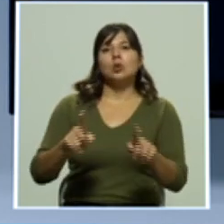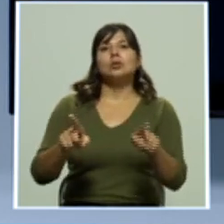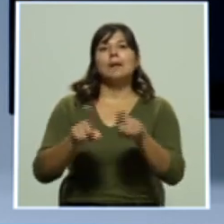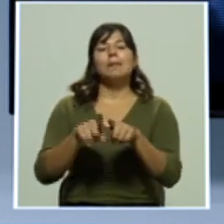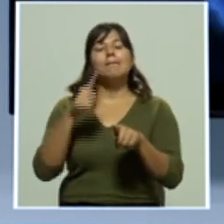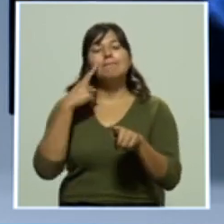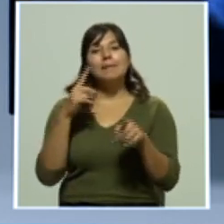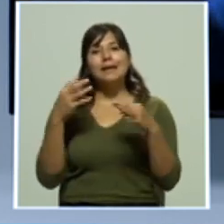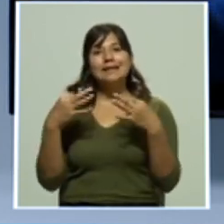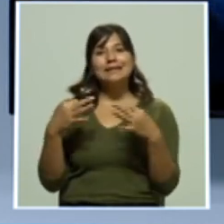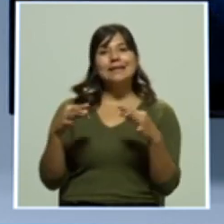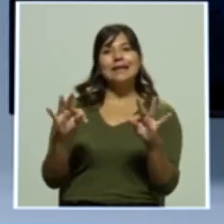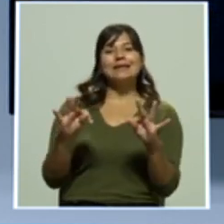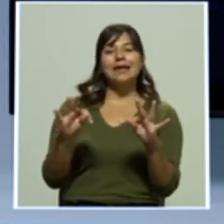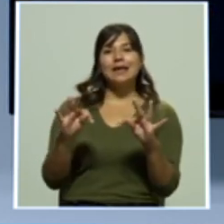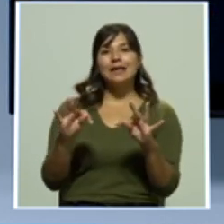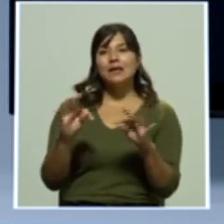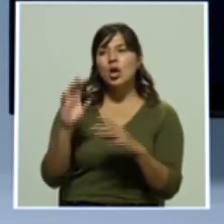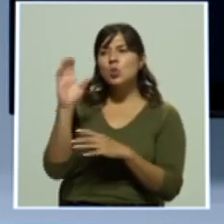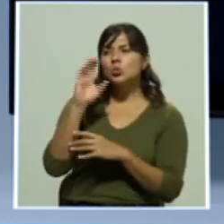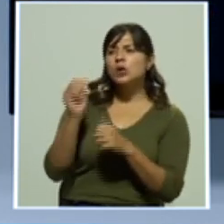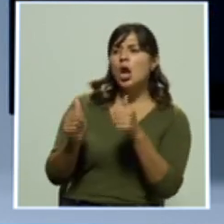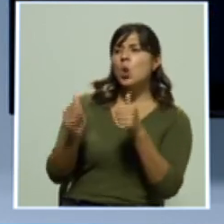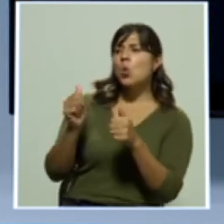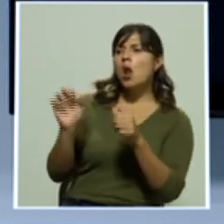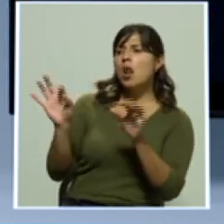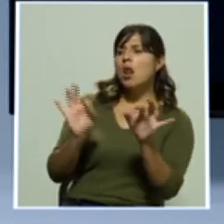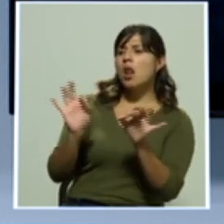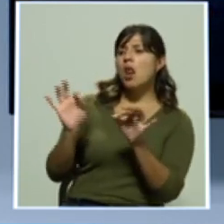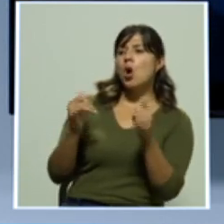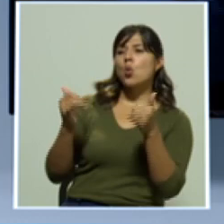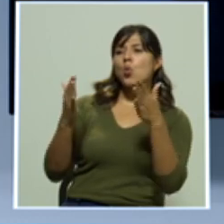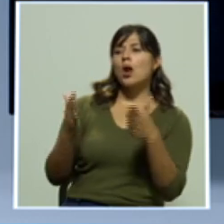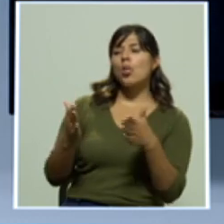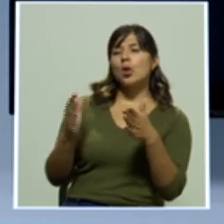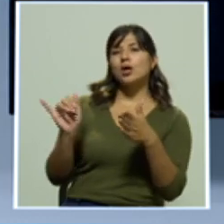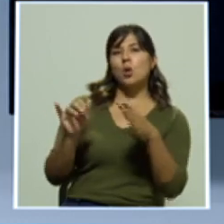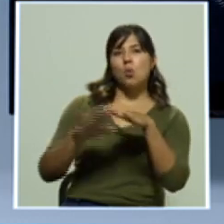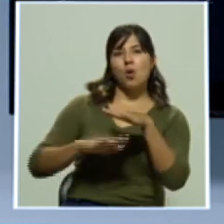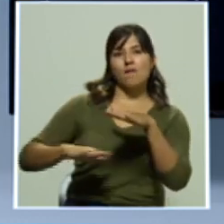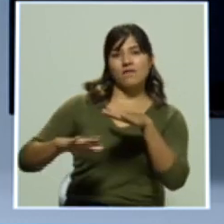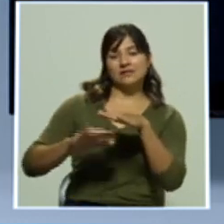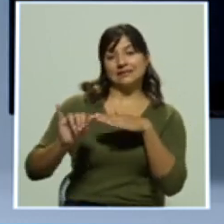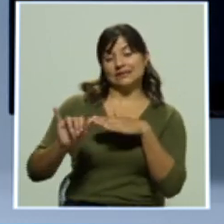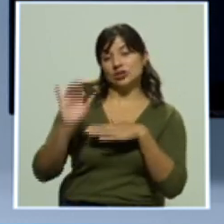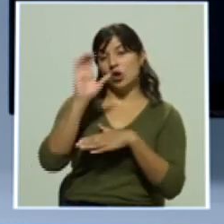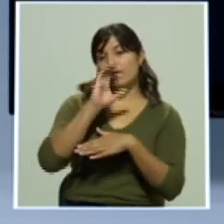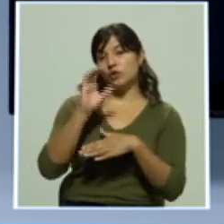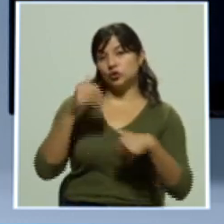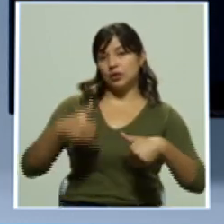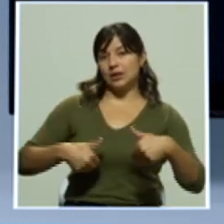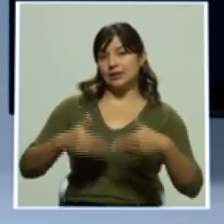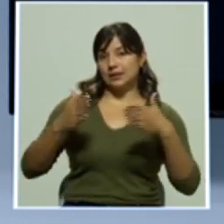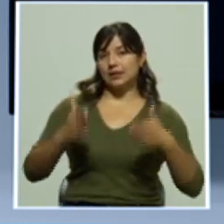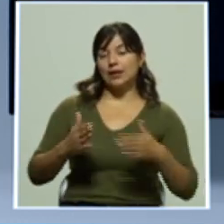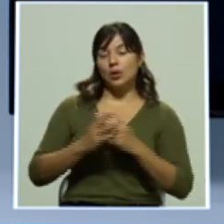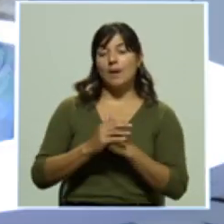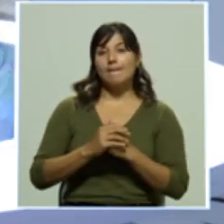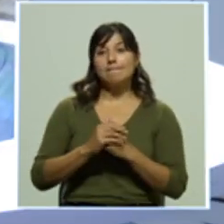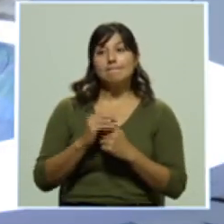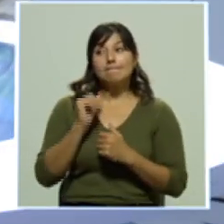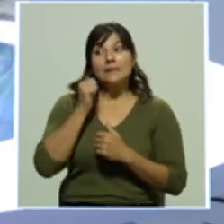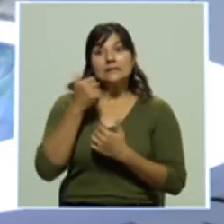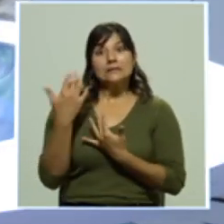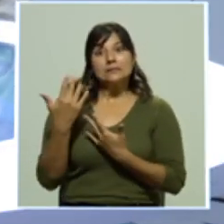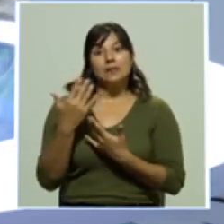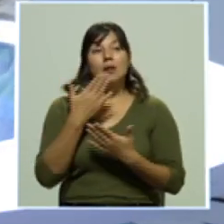ya un grueso del equipo para la eliminatoria, que es principalmente lo que busca Ronald González. Pero mañana será esperamos.